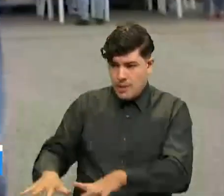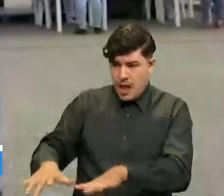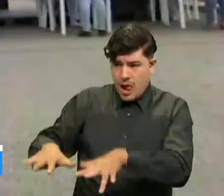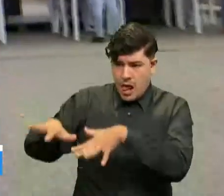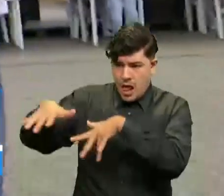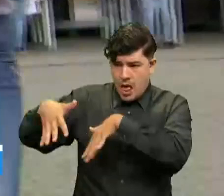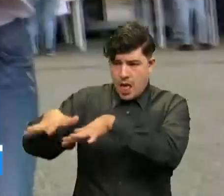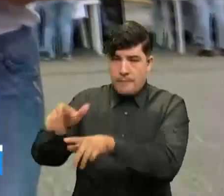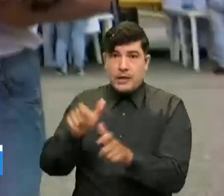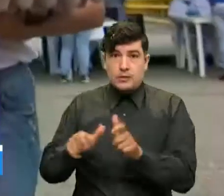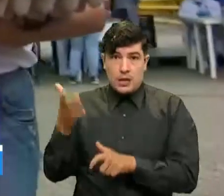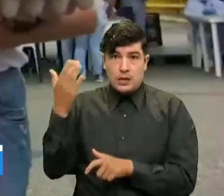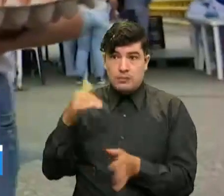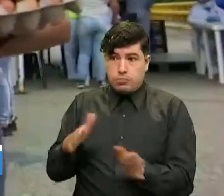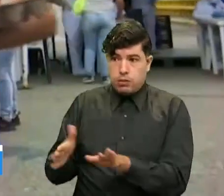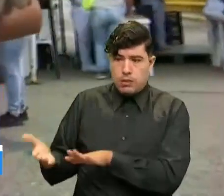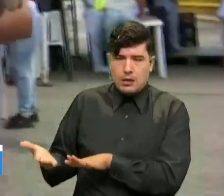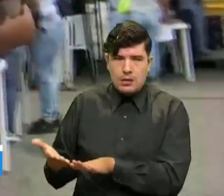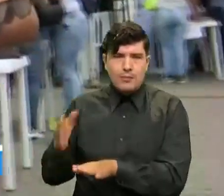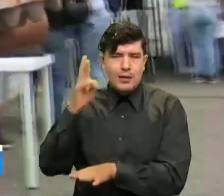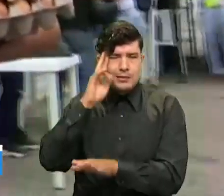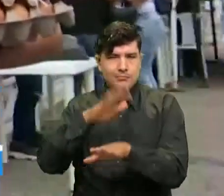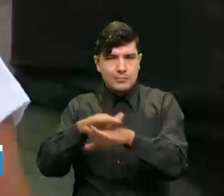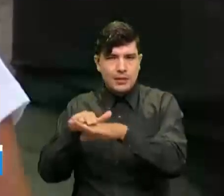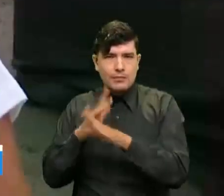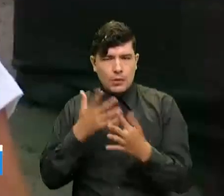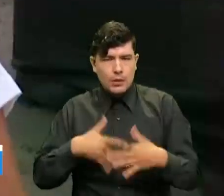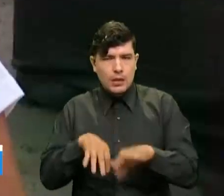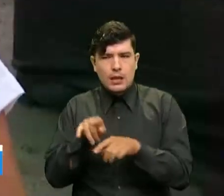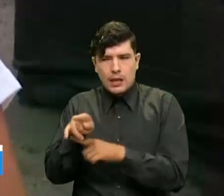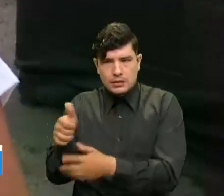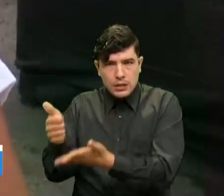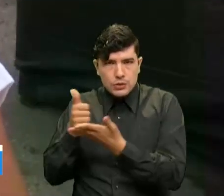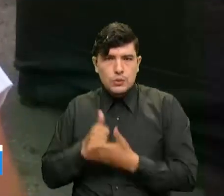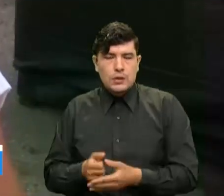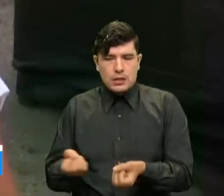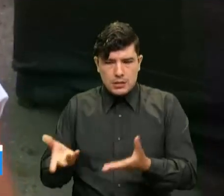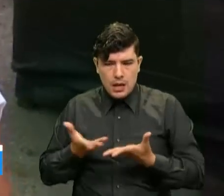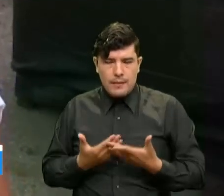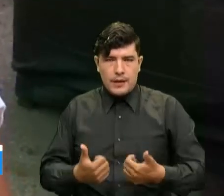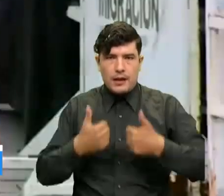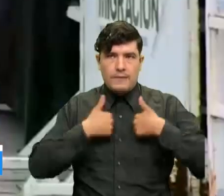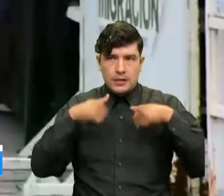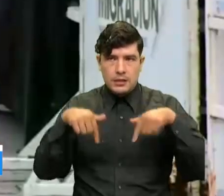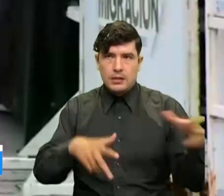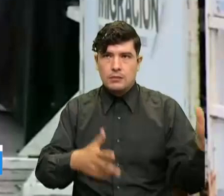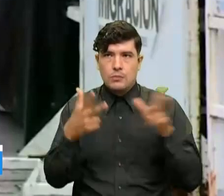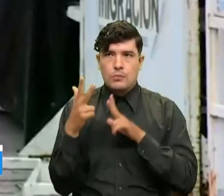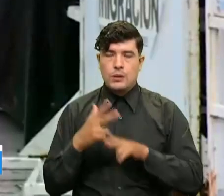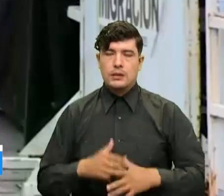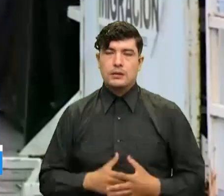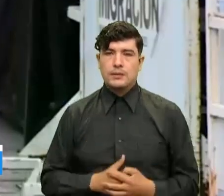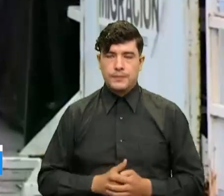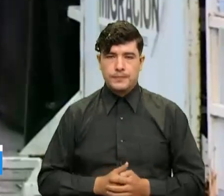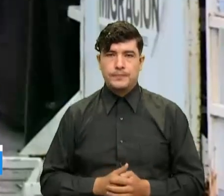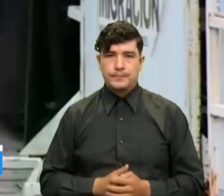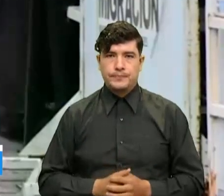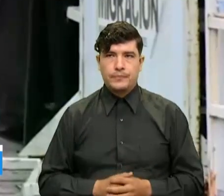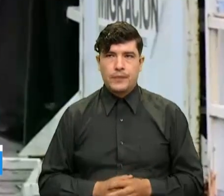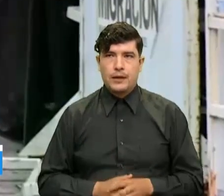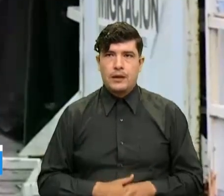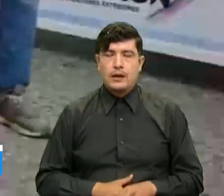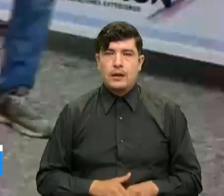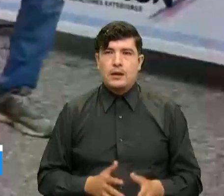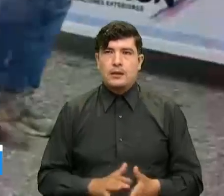y la cantidad de muertes que han habido. Entonces es importante que esto siga así, le sigan dando los beneficios por este lado. Para esto, las autoridades